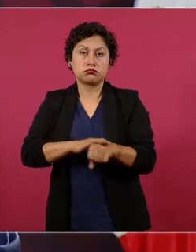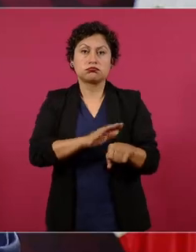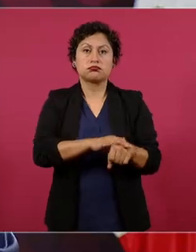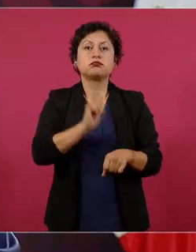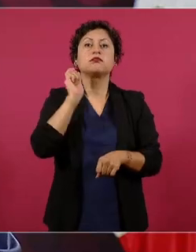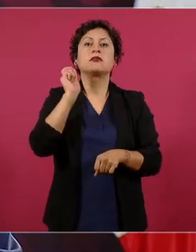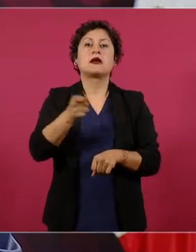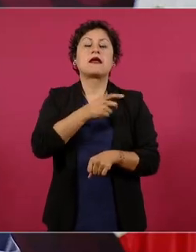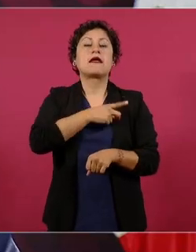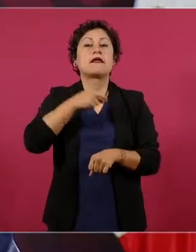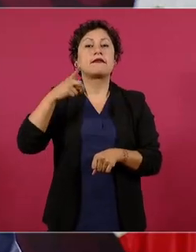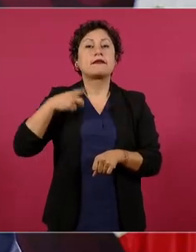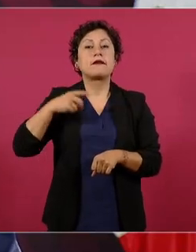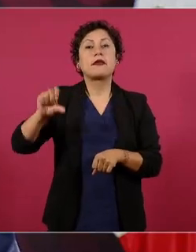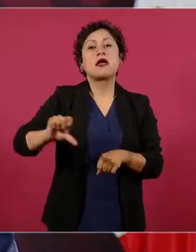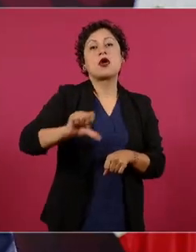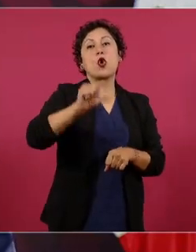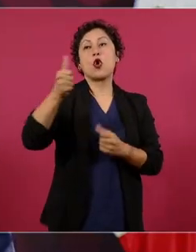Y